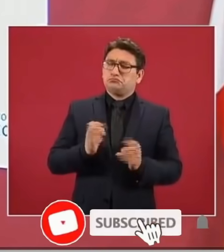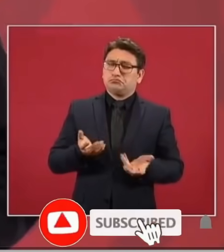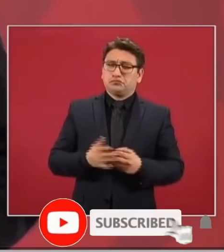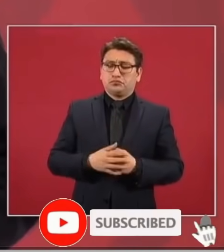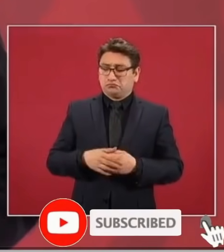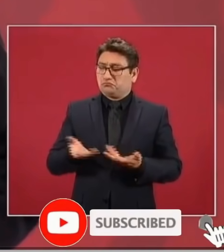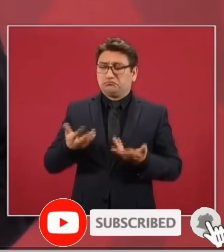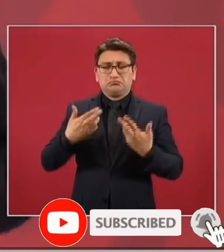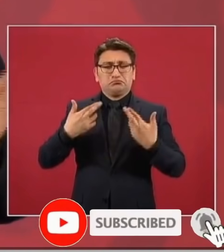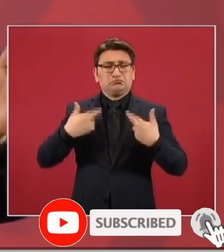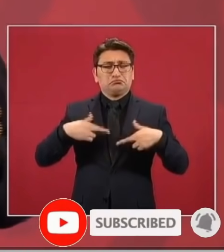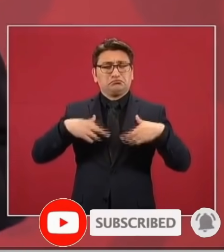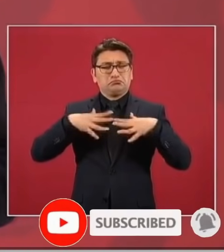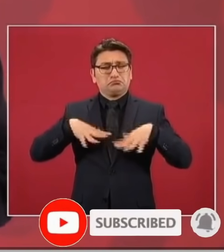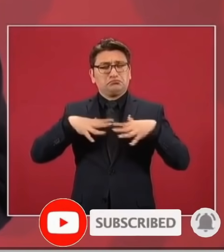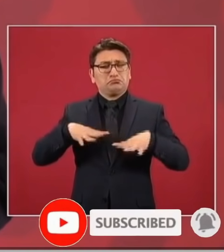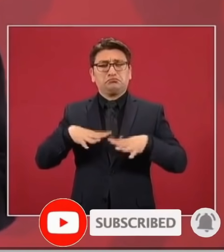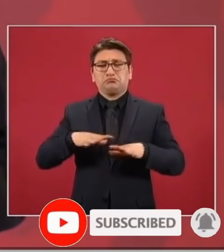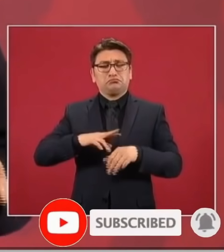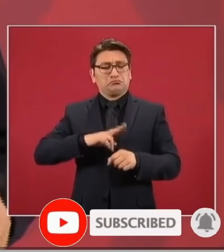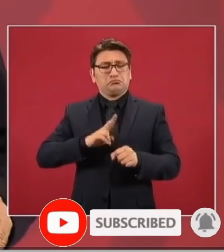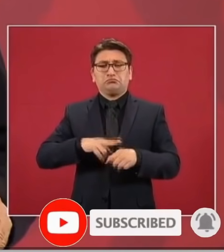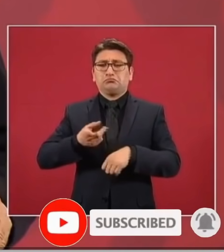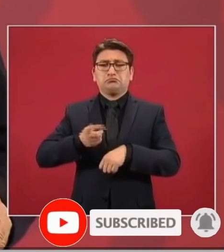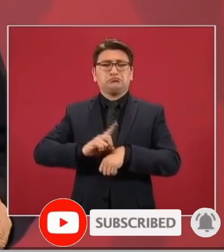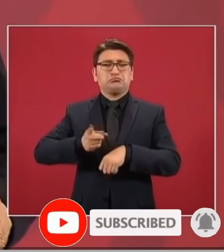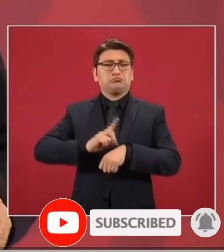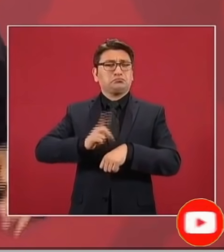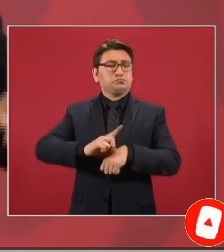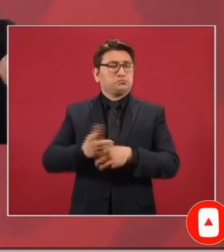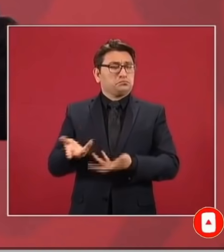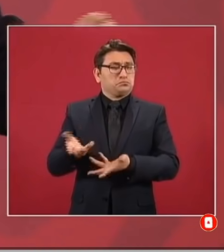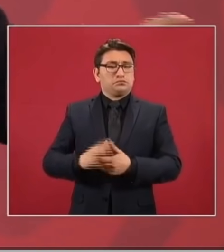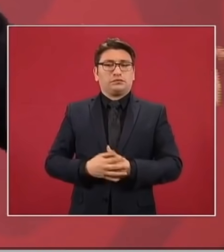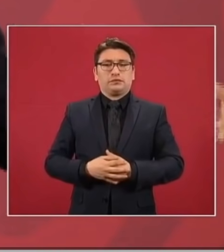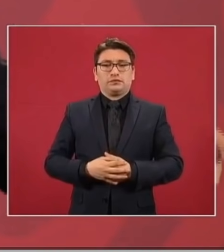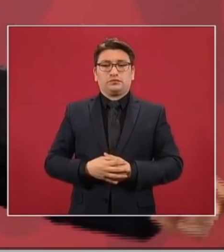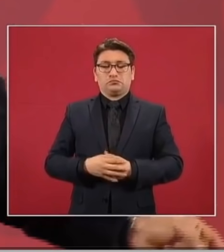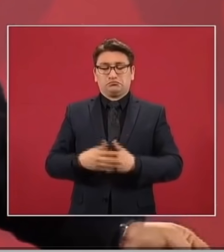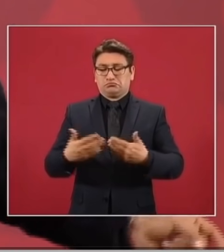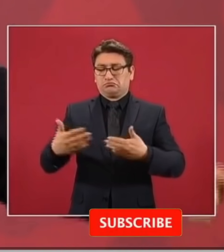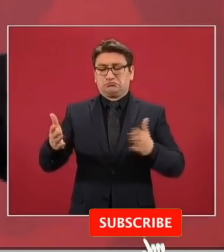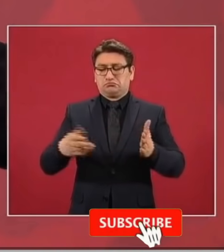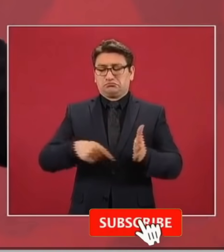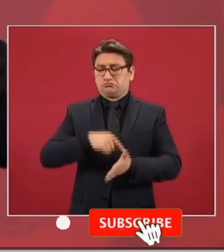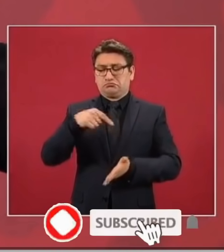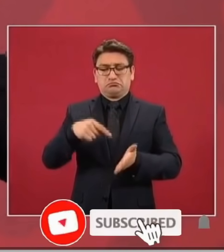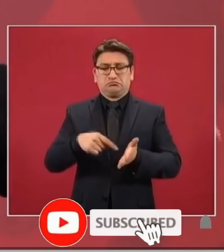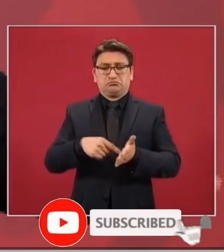con ropa del diario, en un cubículo